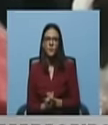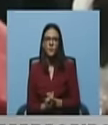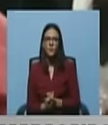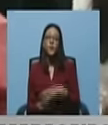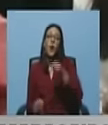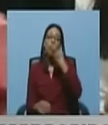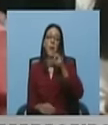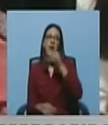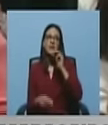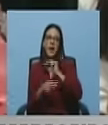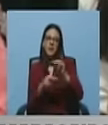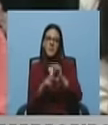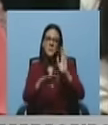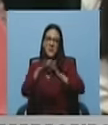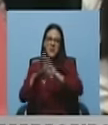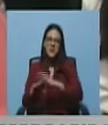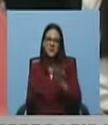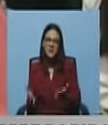Buenas tardes, ministro.